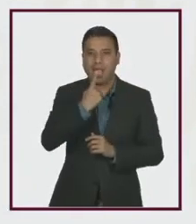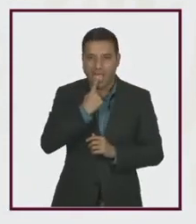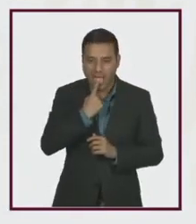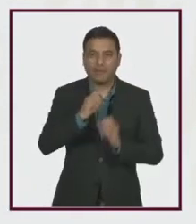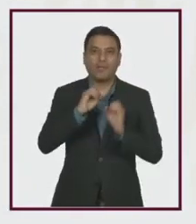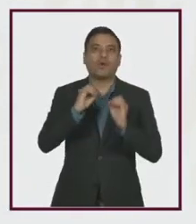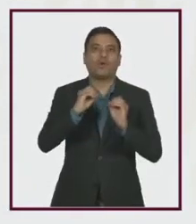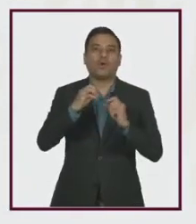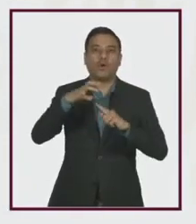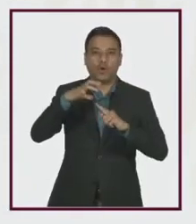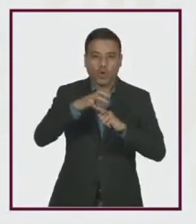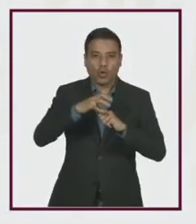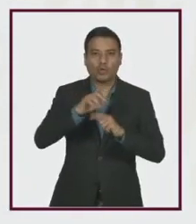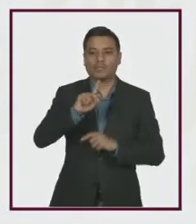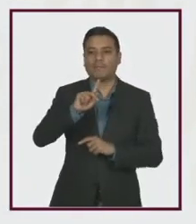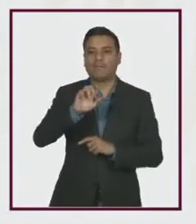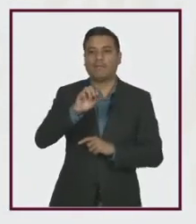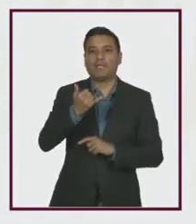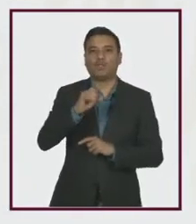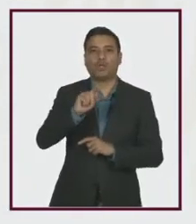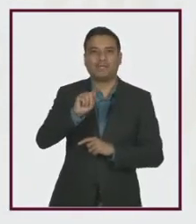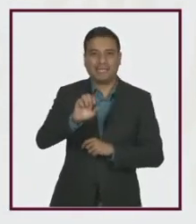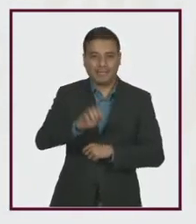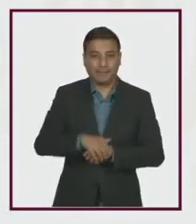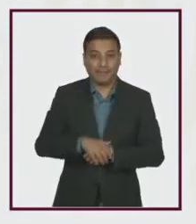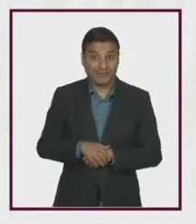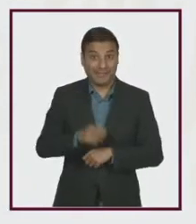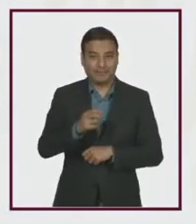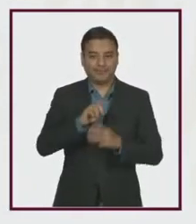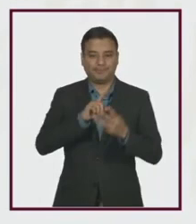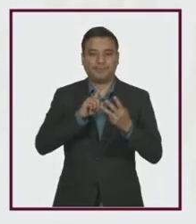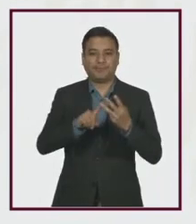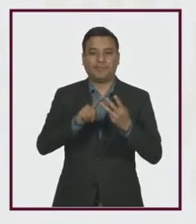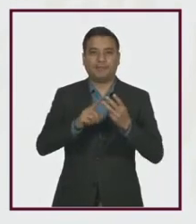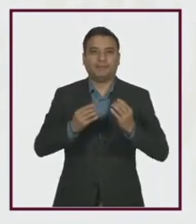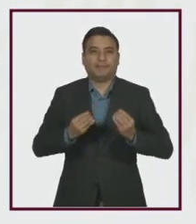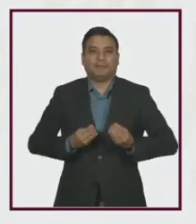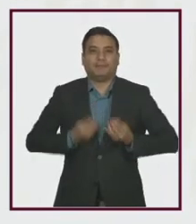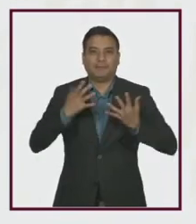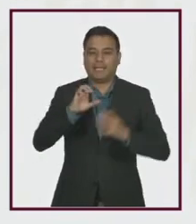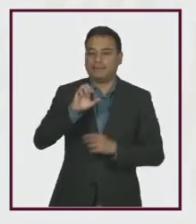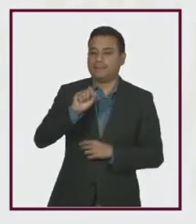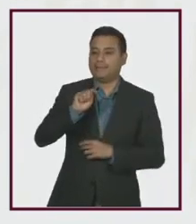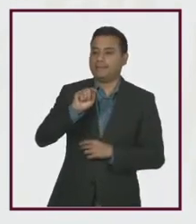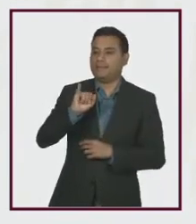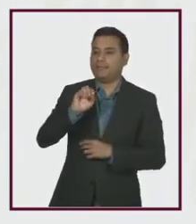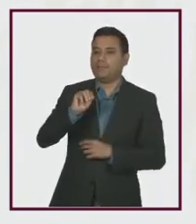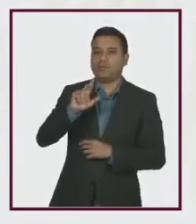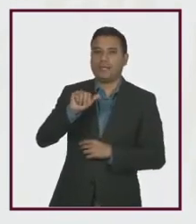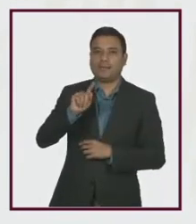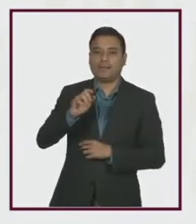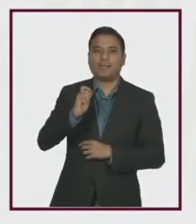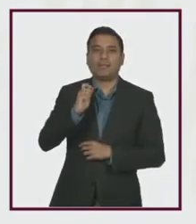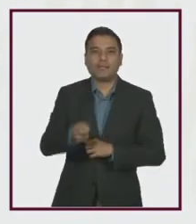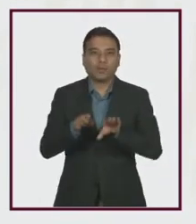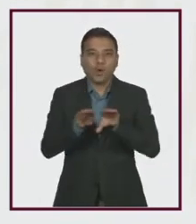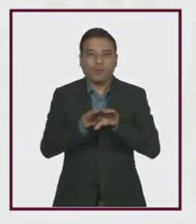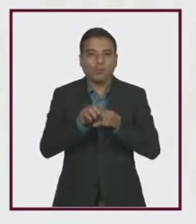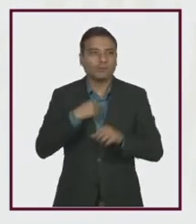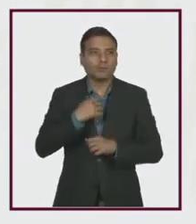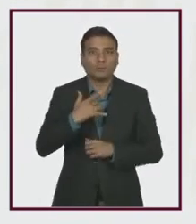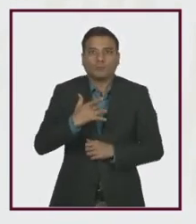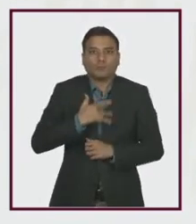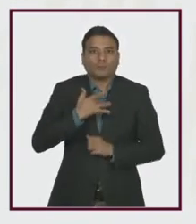alucinógenos, el peyote. Los estimulantes nos activan y entonces nos producen esa sensación de mayor energía y